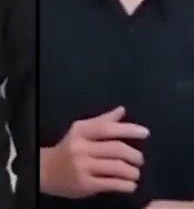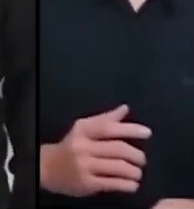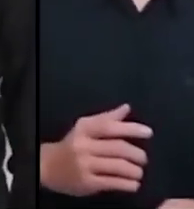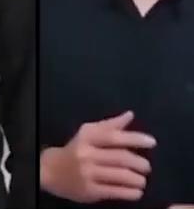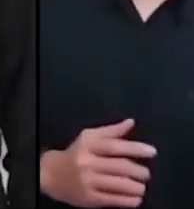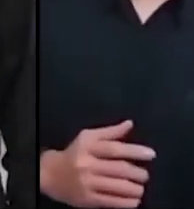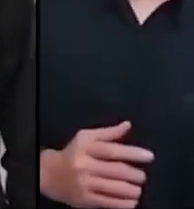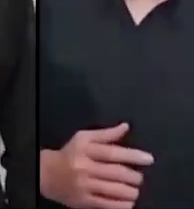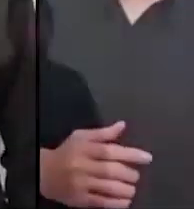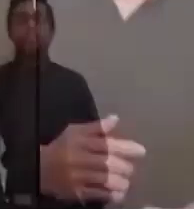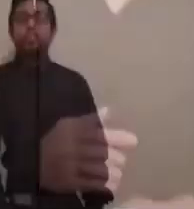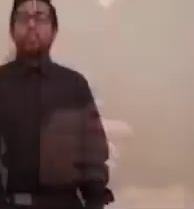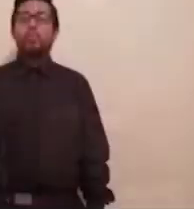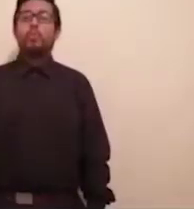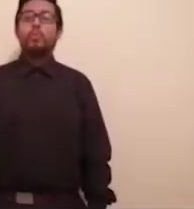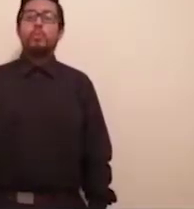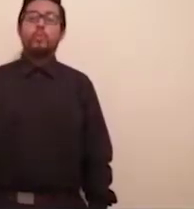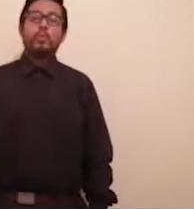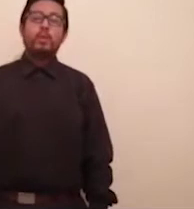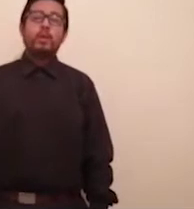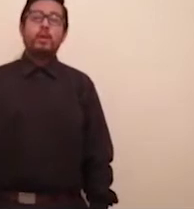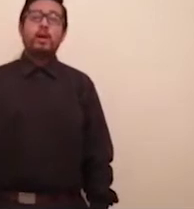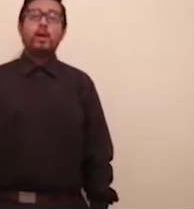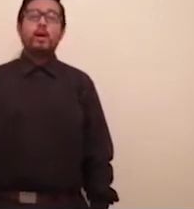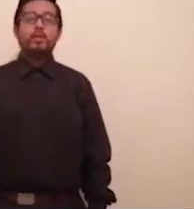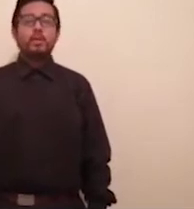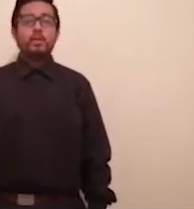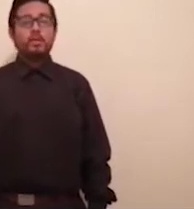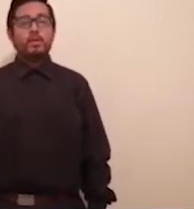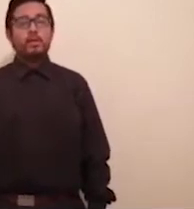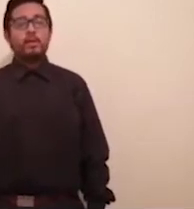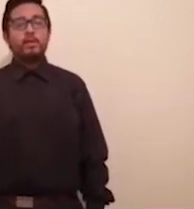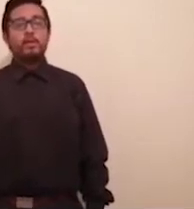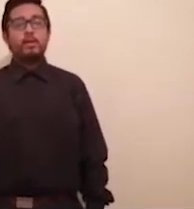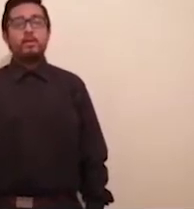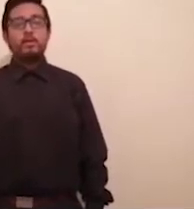no miento ahora